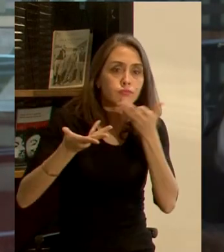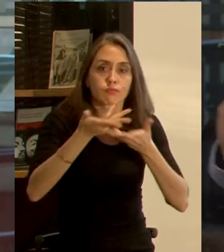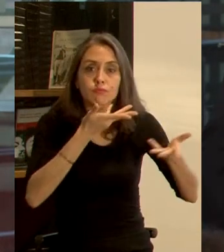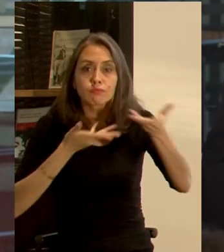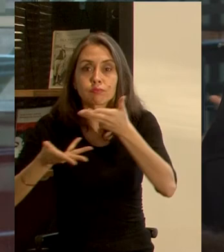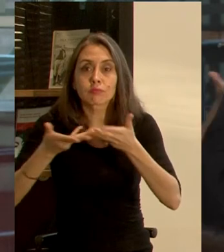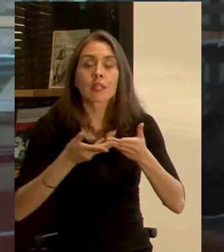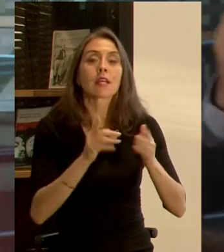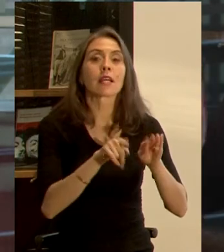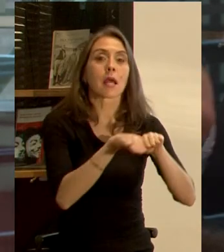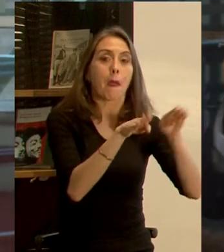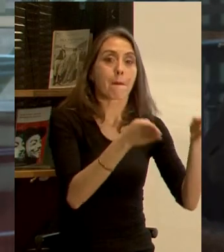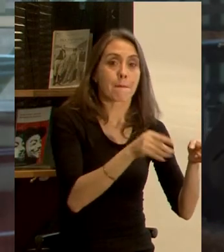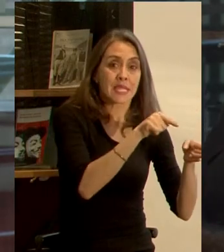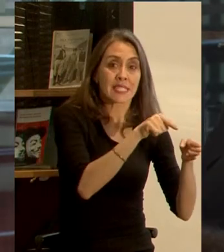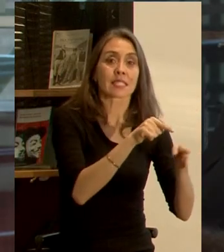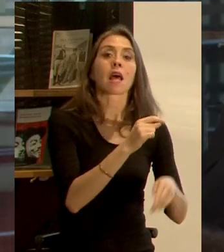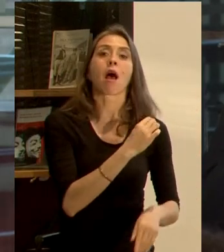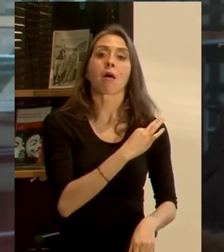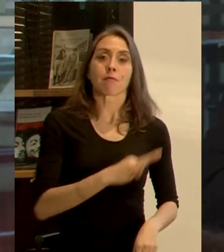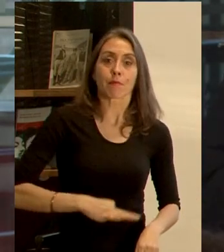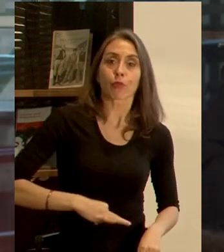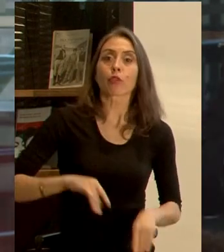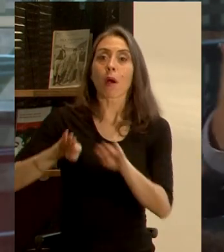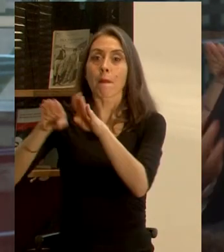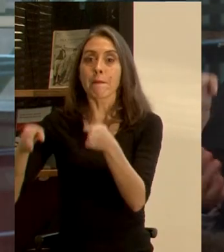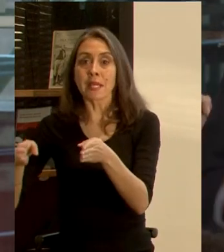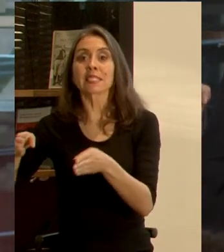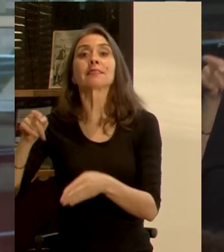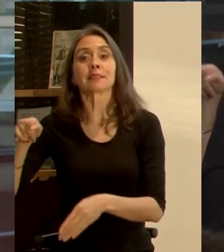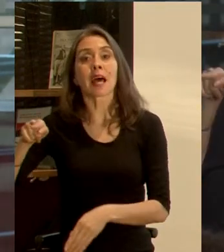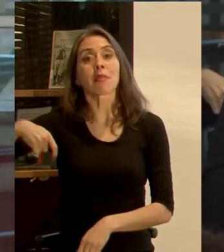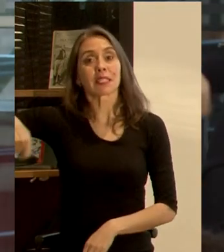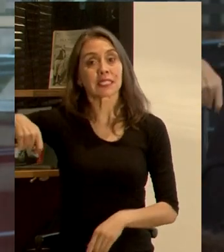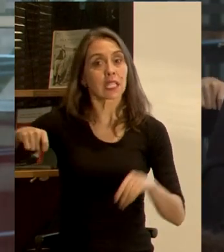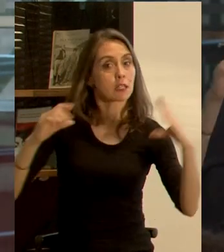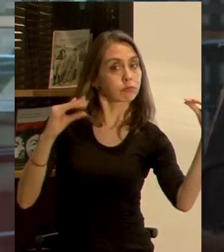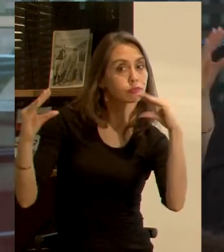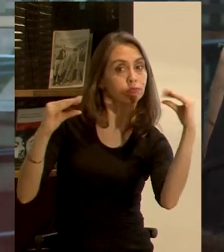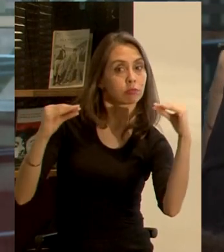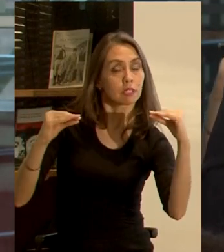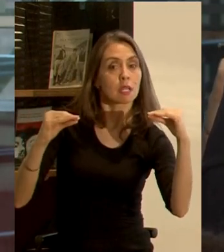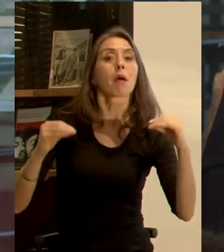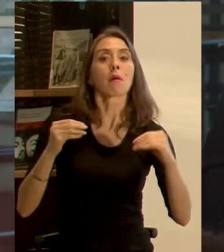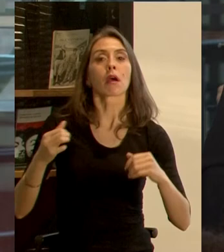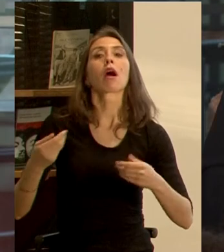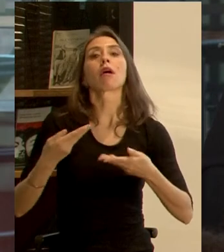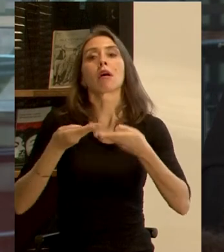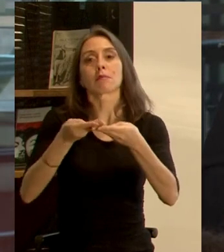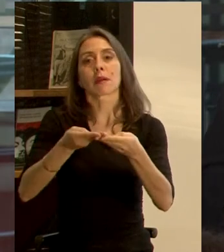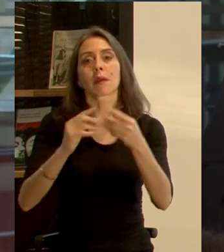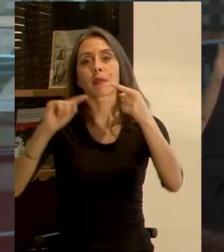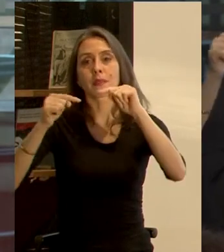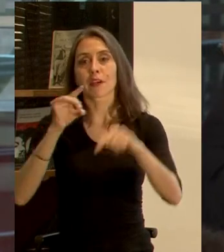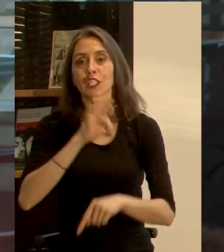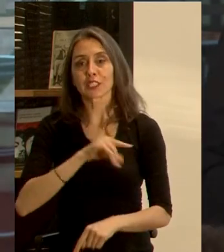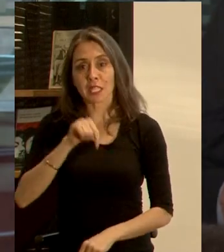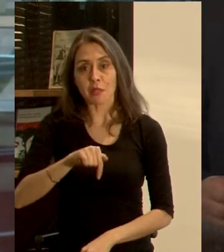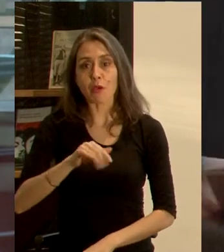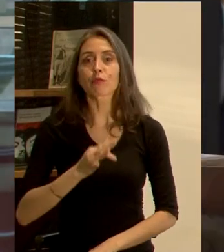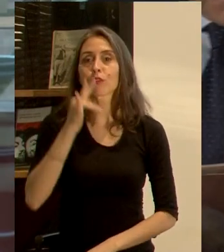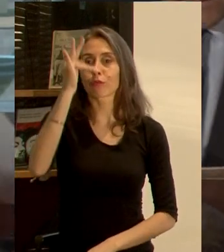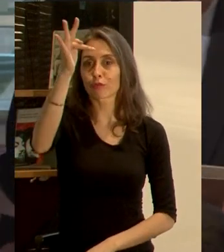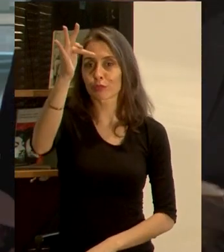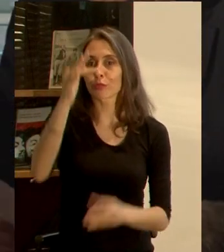generan en ambas mesas, en el Senado y en la Cámara de Diputados, contribuirá al debate del Chile de hoy y del que vendrá. Muchas gracias.